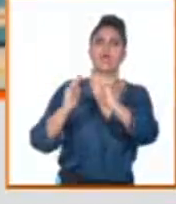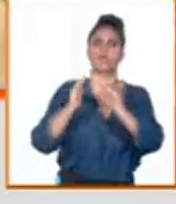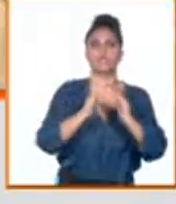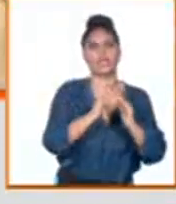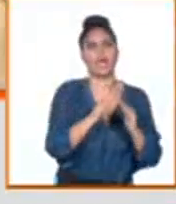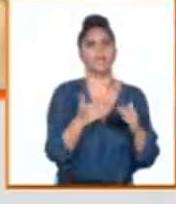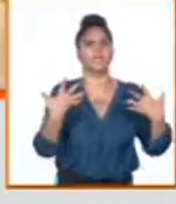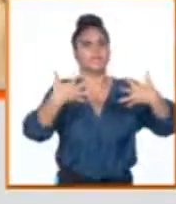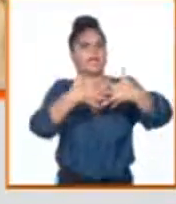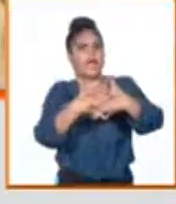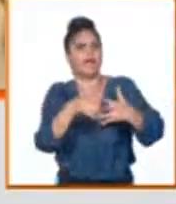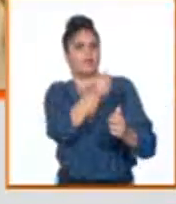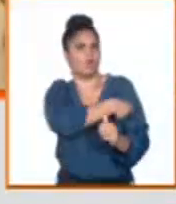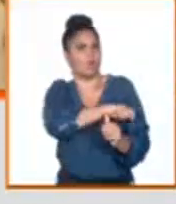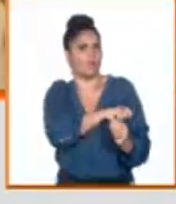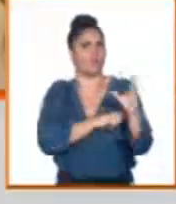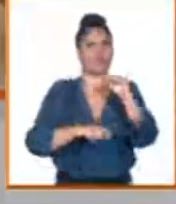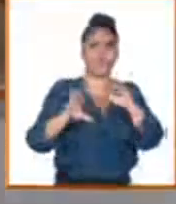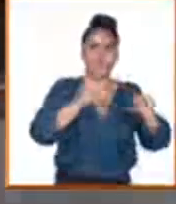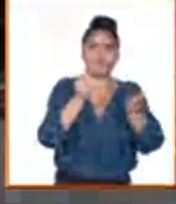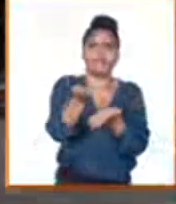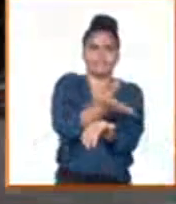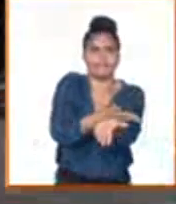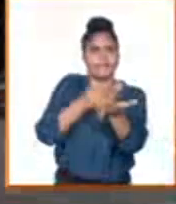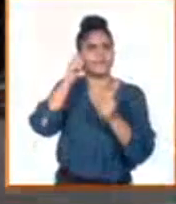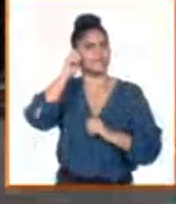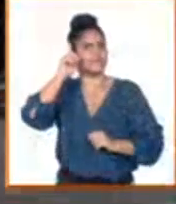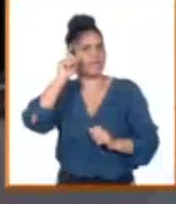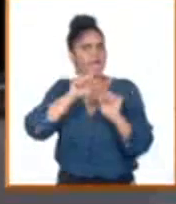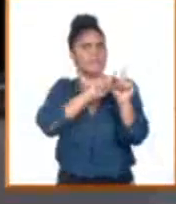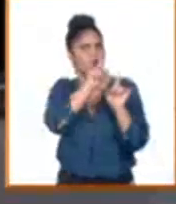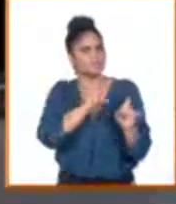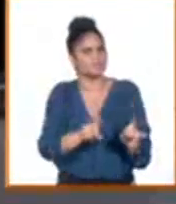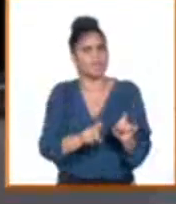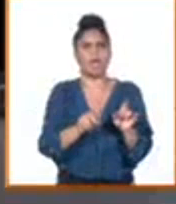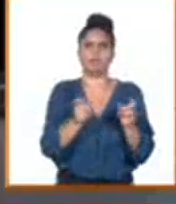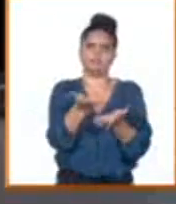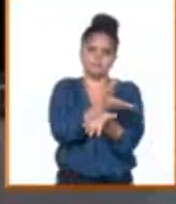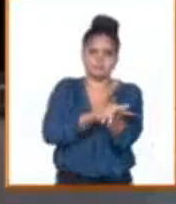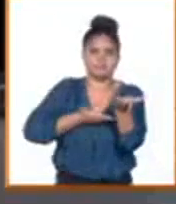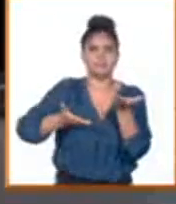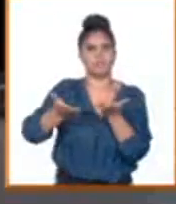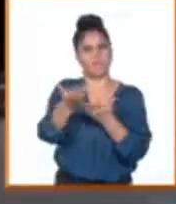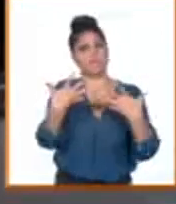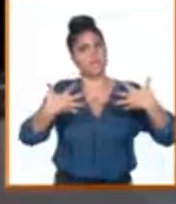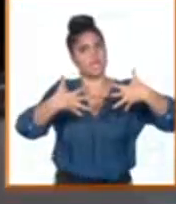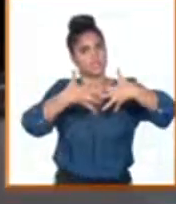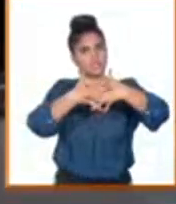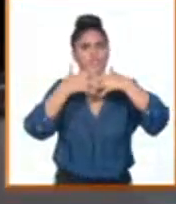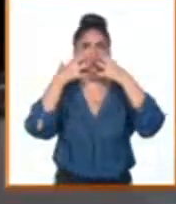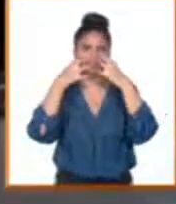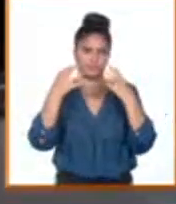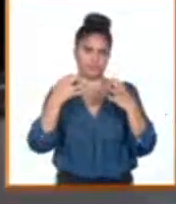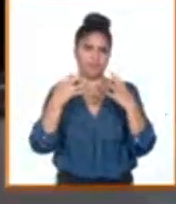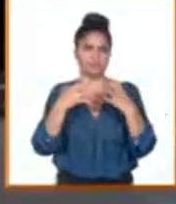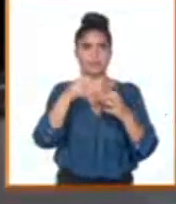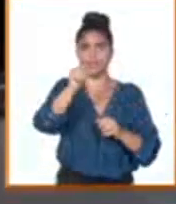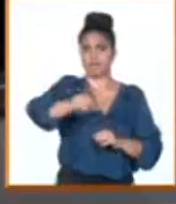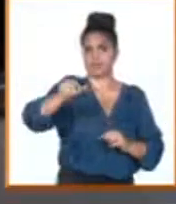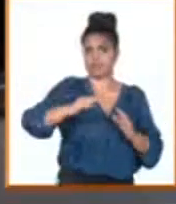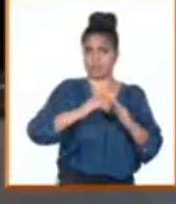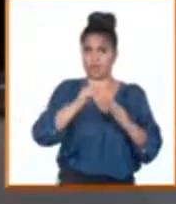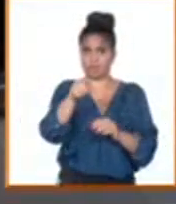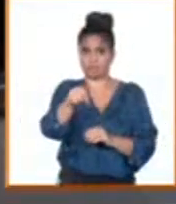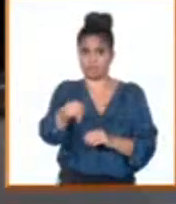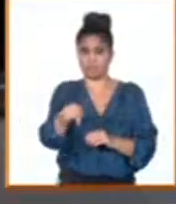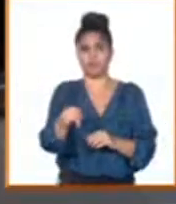una dinámica en que los propios pobladores o habitantes de ese lugar son los que